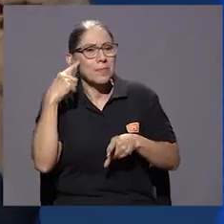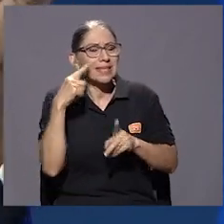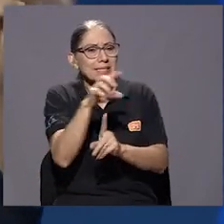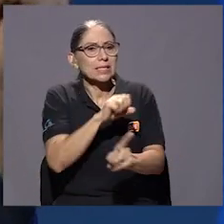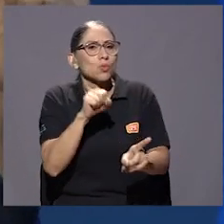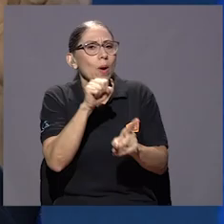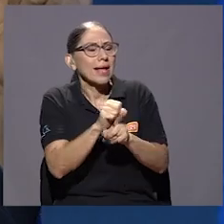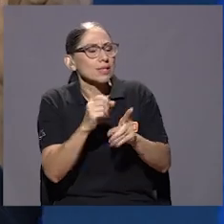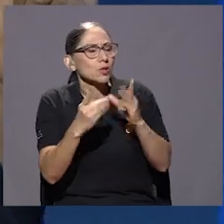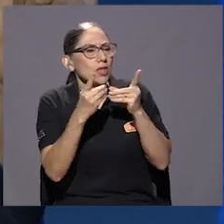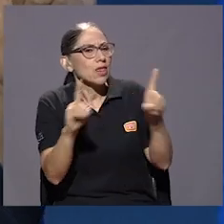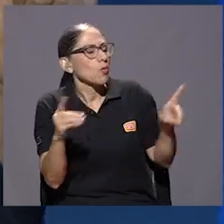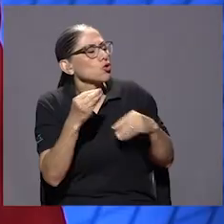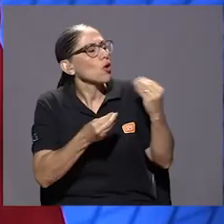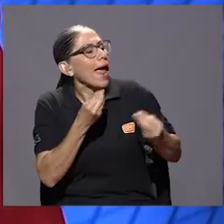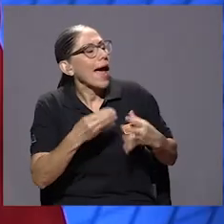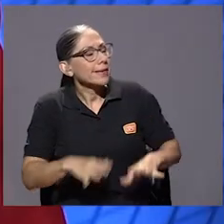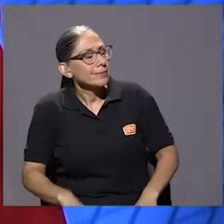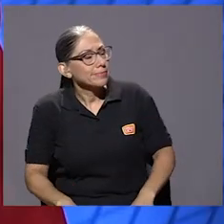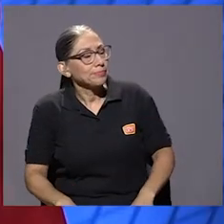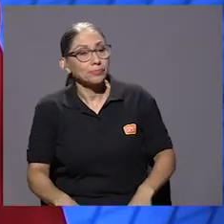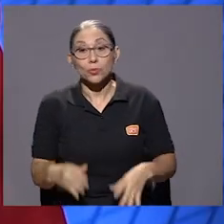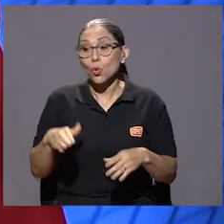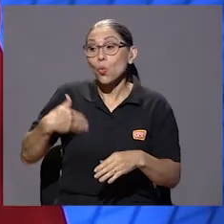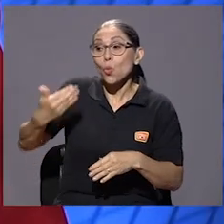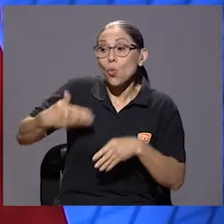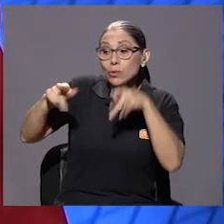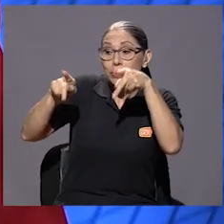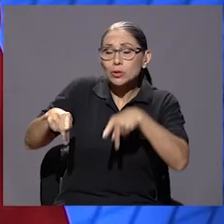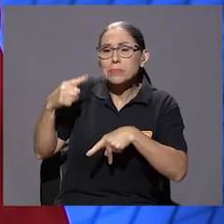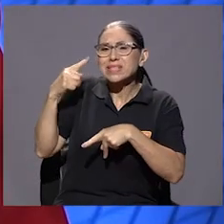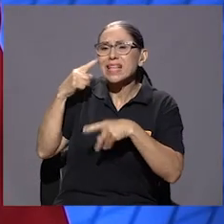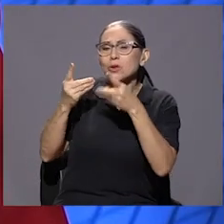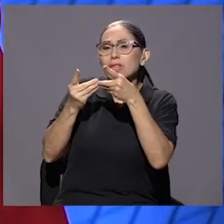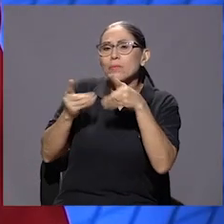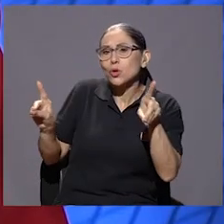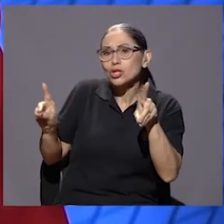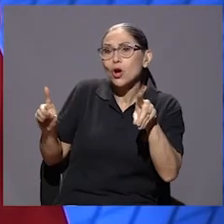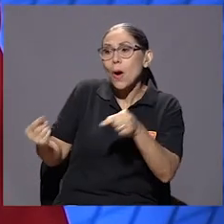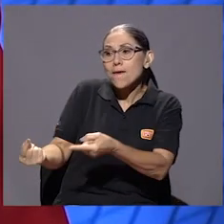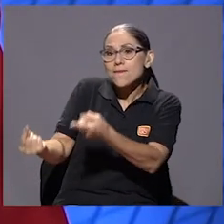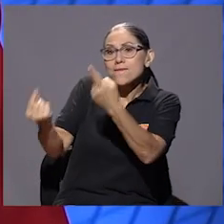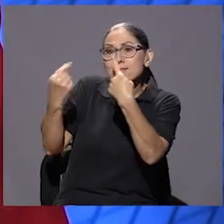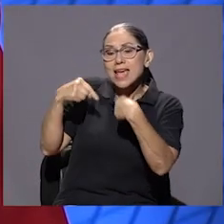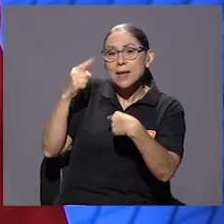divorcio en la mira? Con una situación de divorcio entre las manos, llegan con dolor.